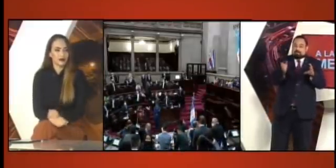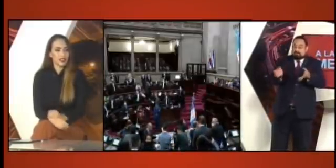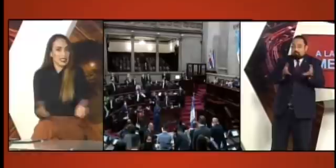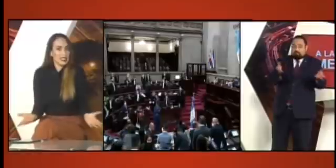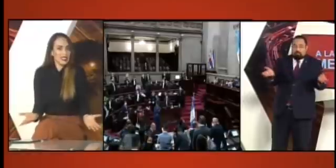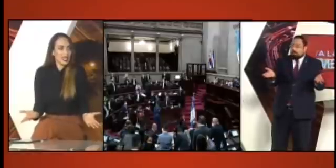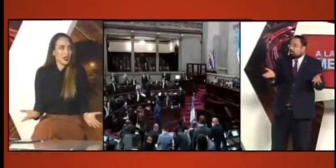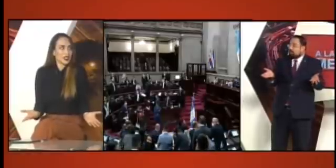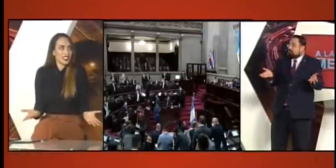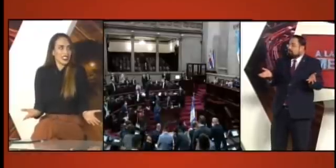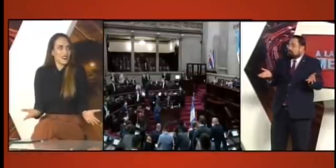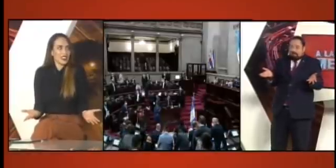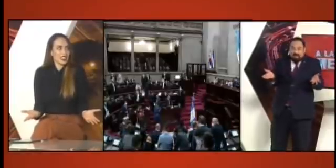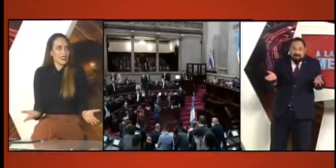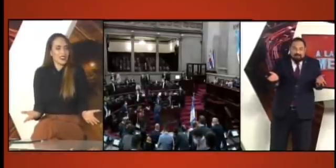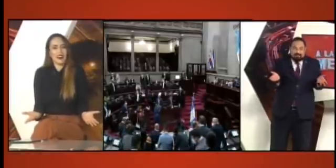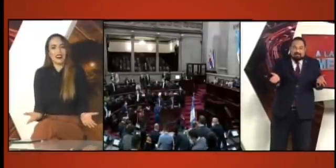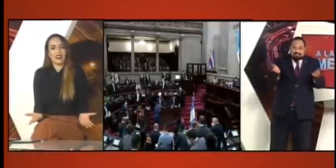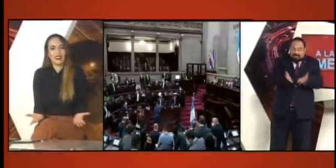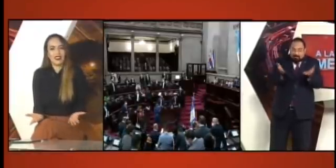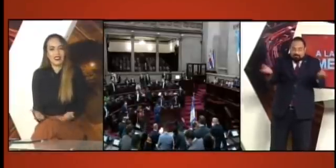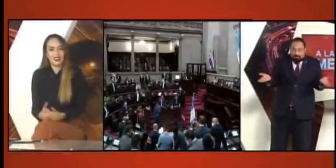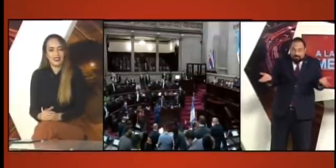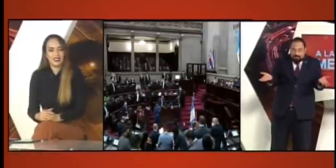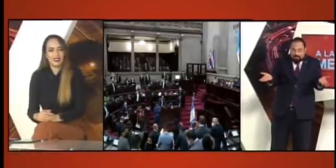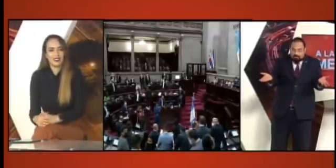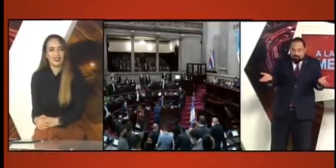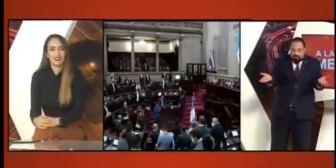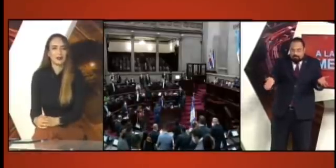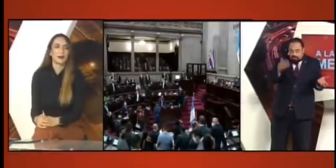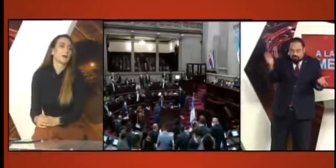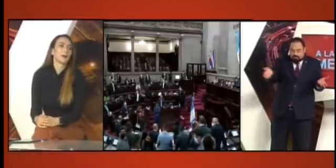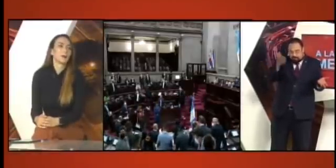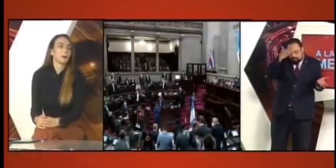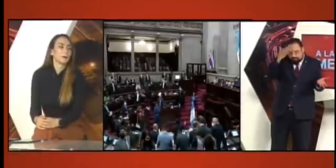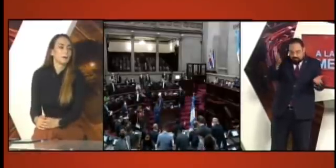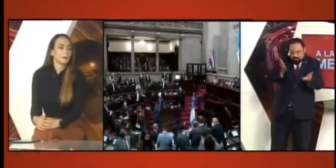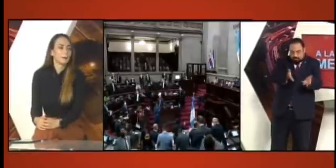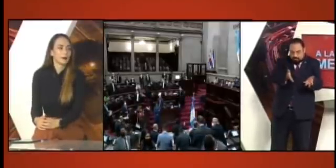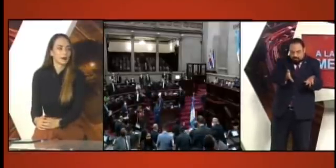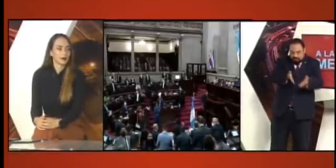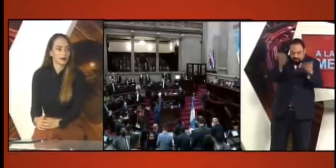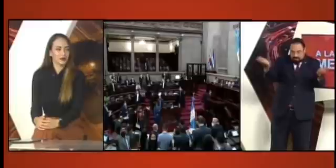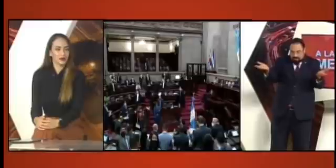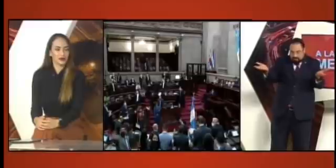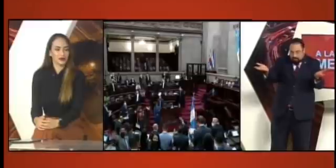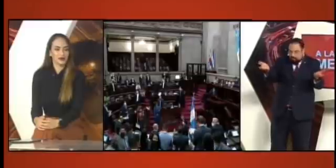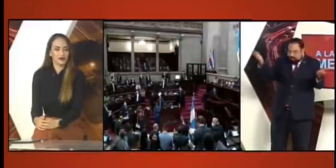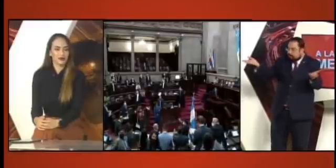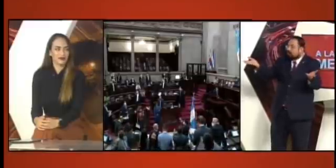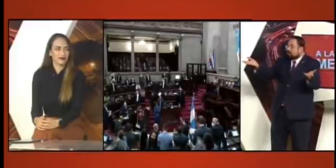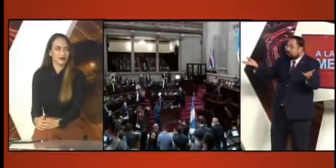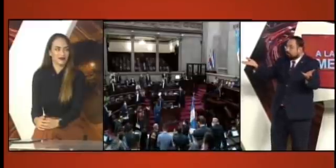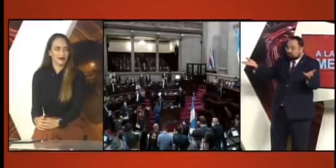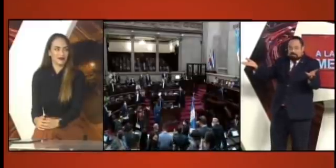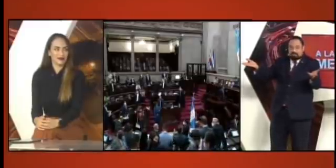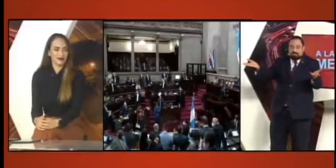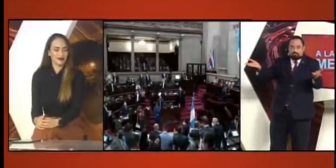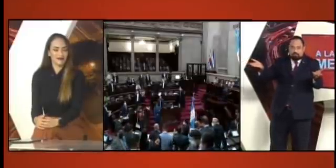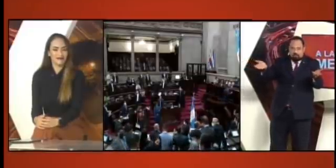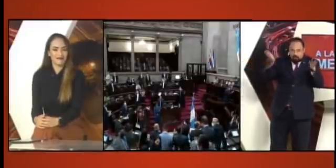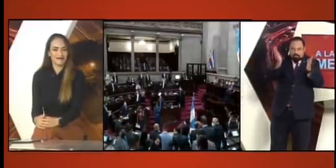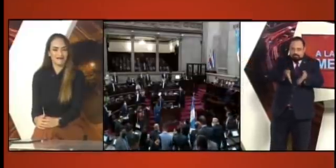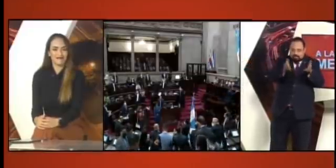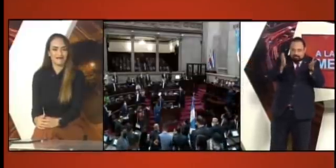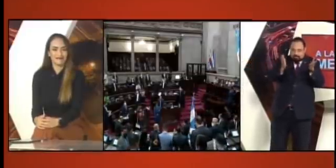conocer salvo que no tiene vigencia salvo que hoy hayan cambiado las leyes y que que yo ya no me la sepa que se me haya olvidado que tú también las